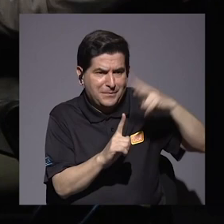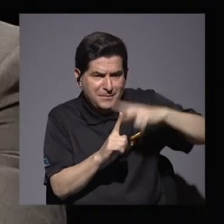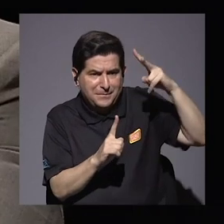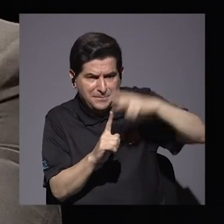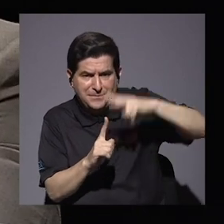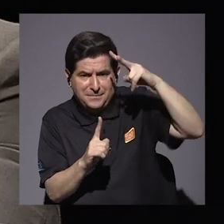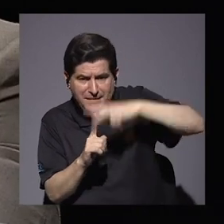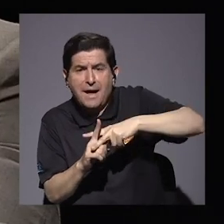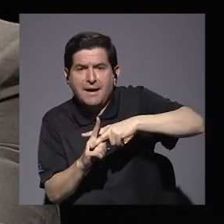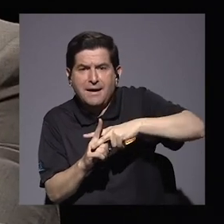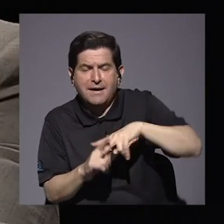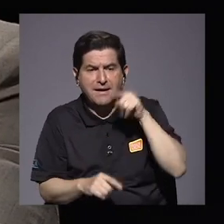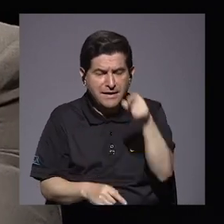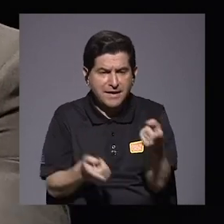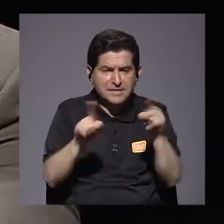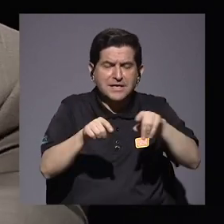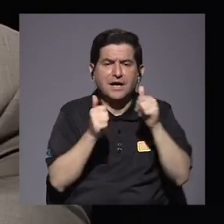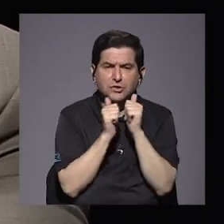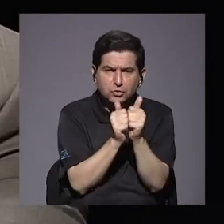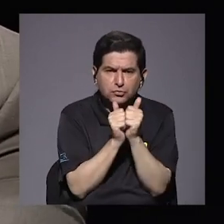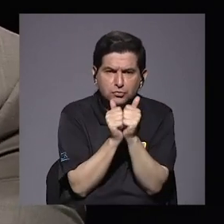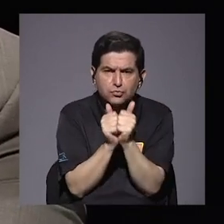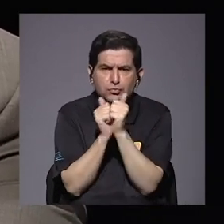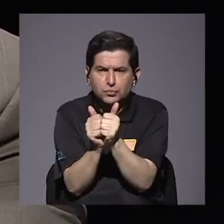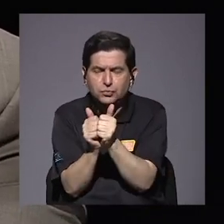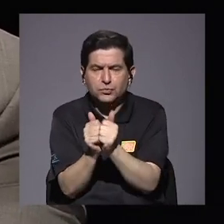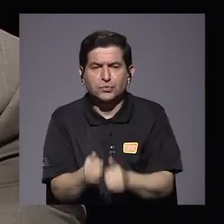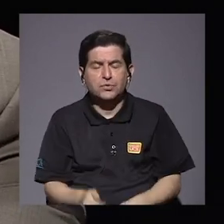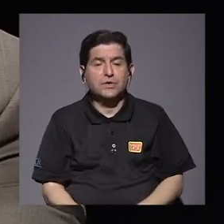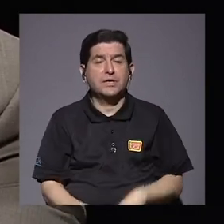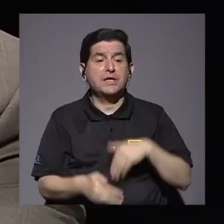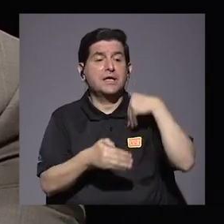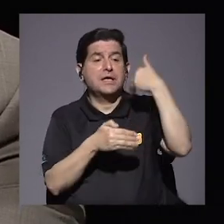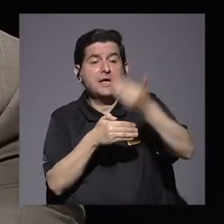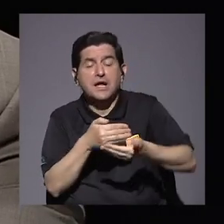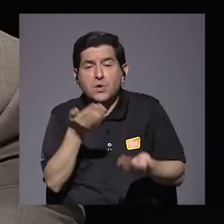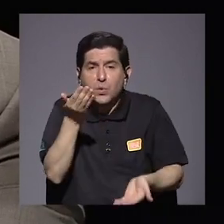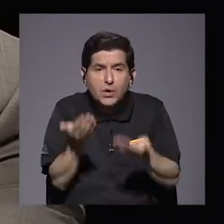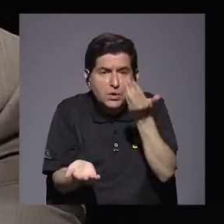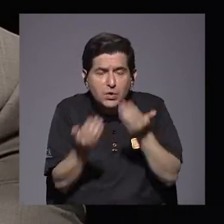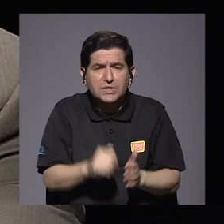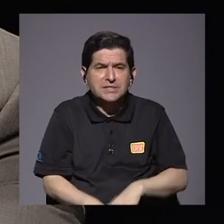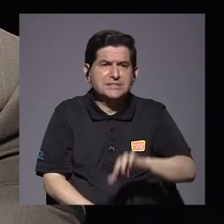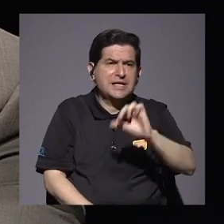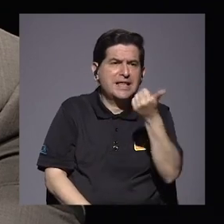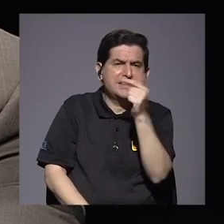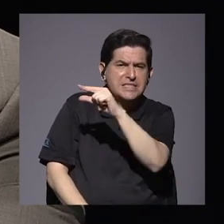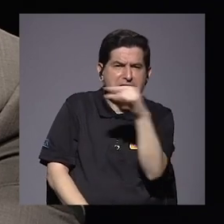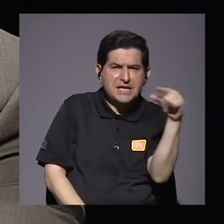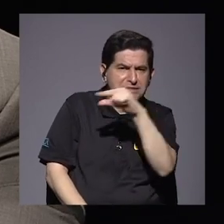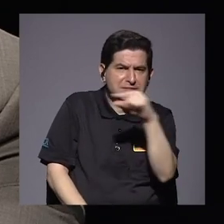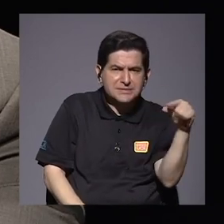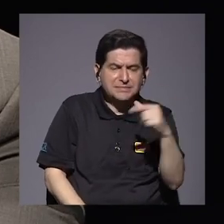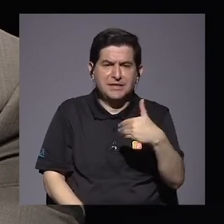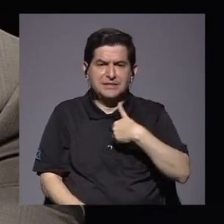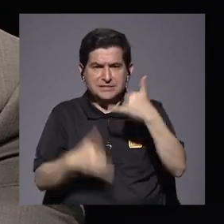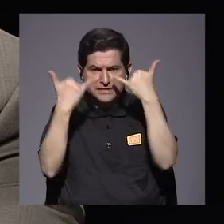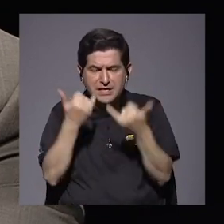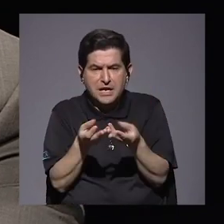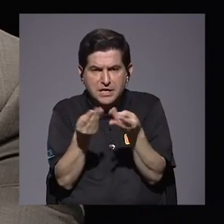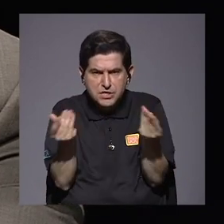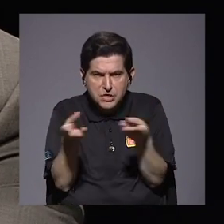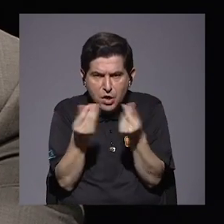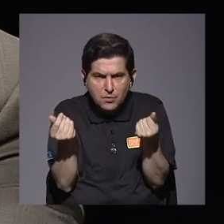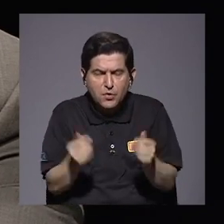aplicando a los caballos y que a la vuelta esperamos de unas 10 semanas poder tener